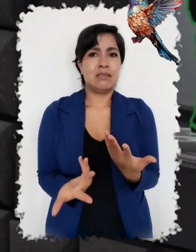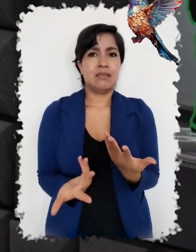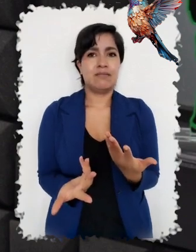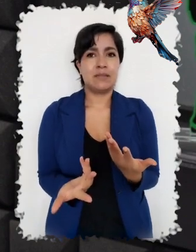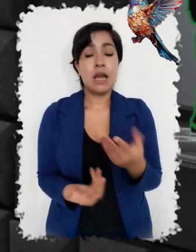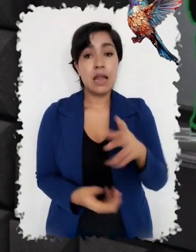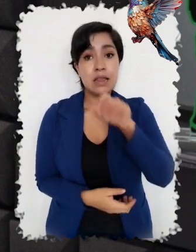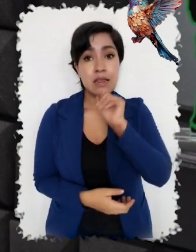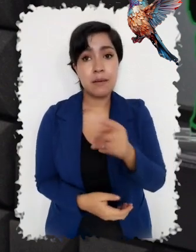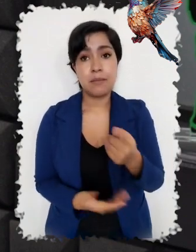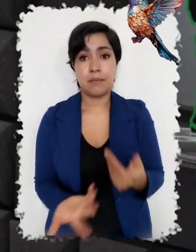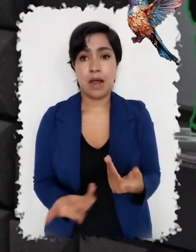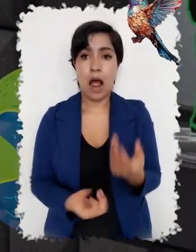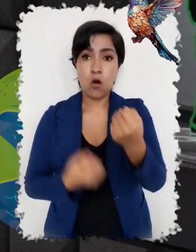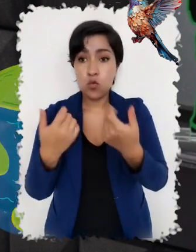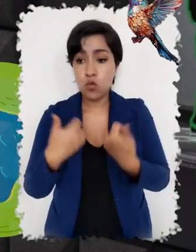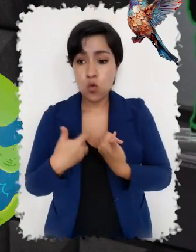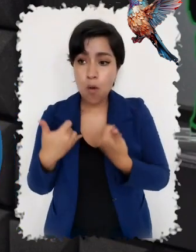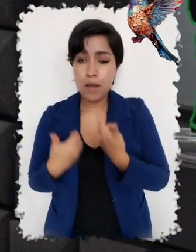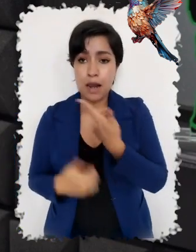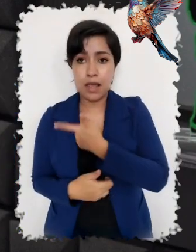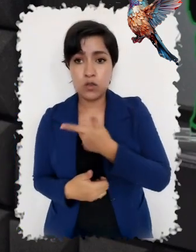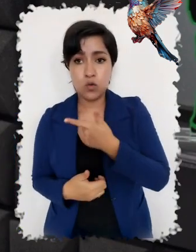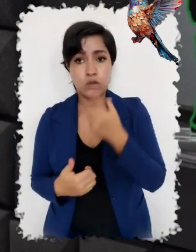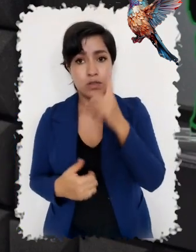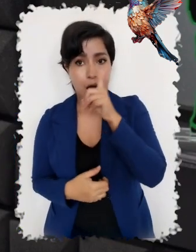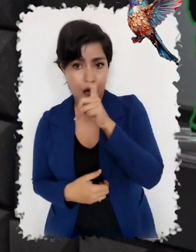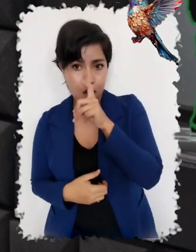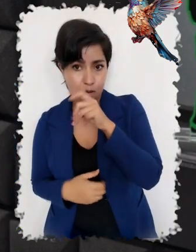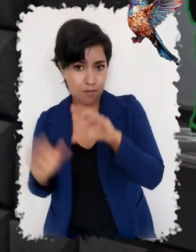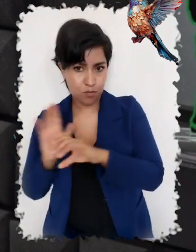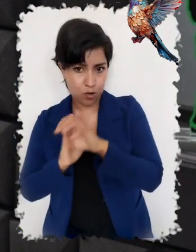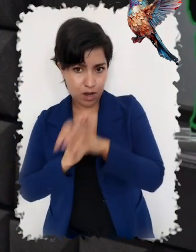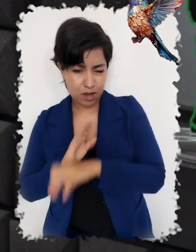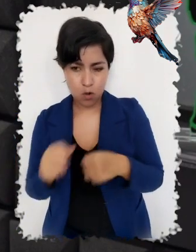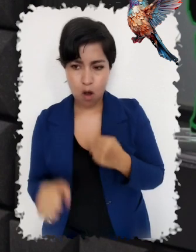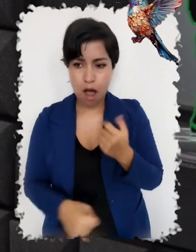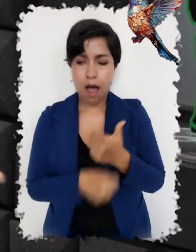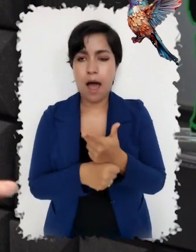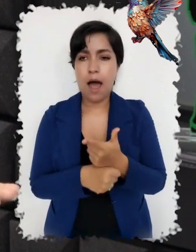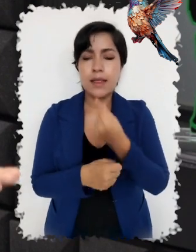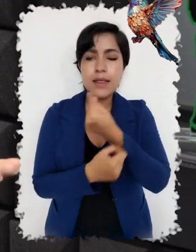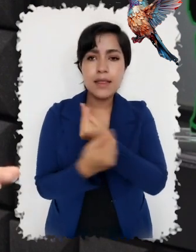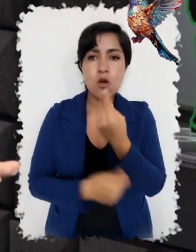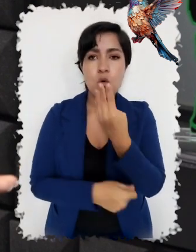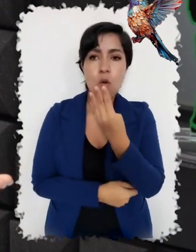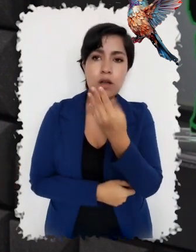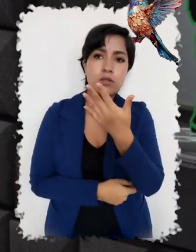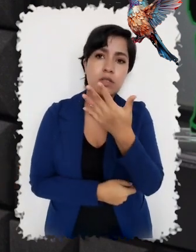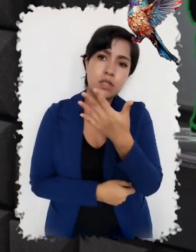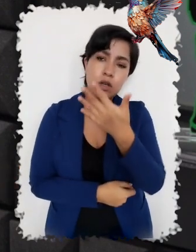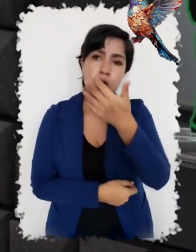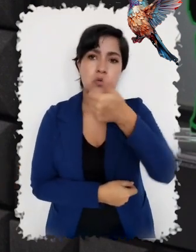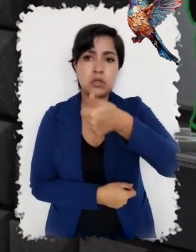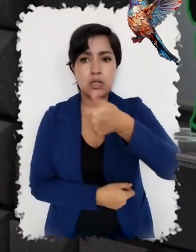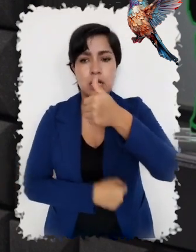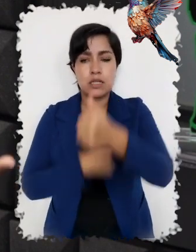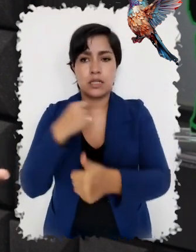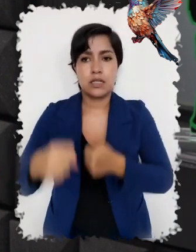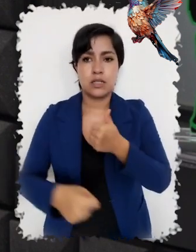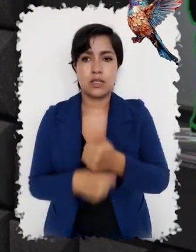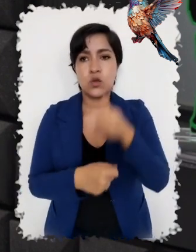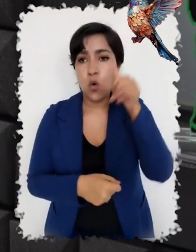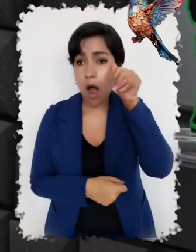qué pasa que hay muchachos que les gusta la natación que les gusta el agua o sea yo yo he visto chicos de 4 5 6 años de